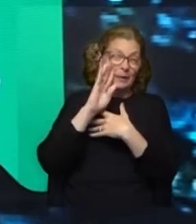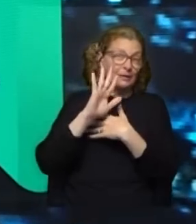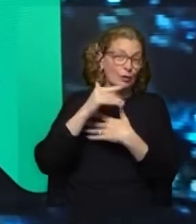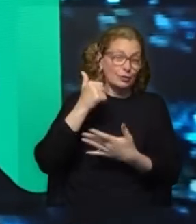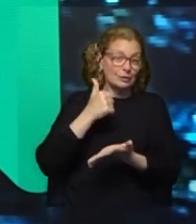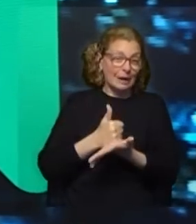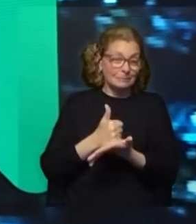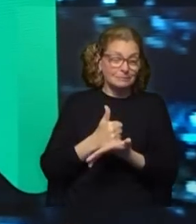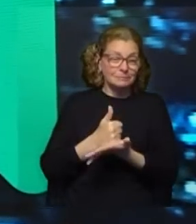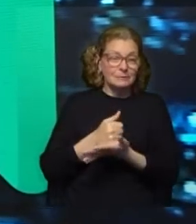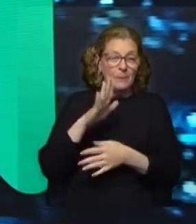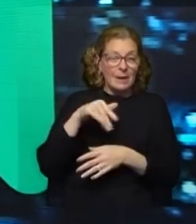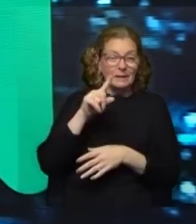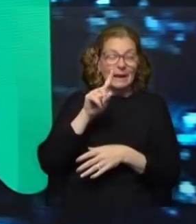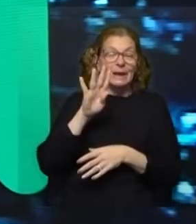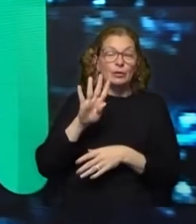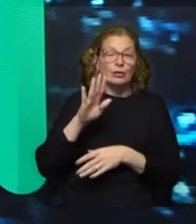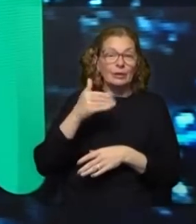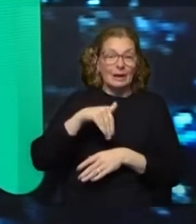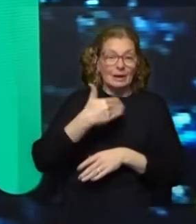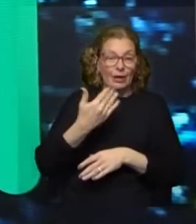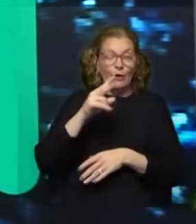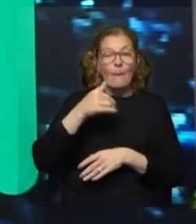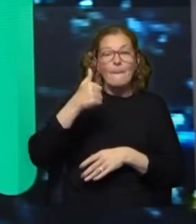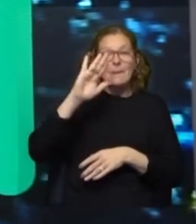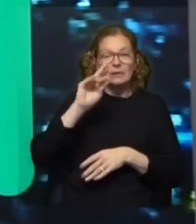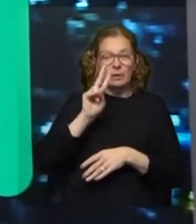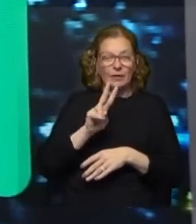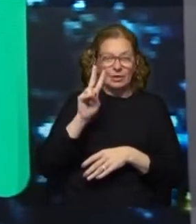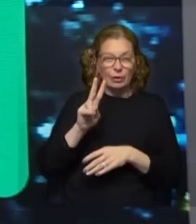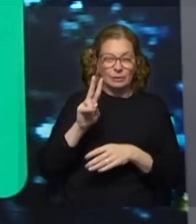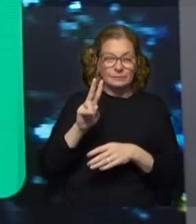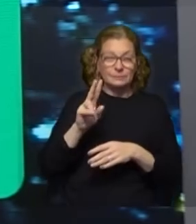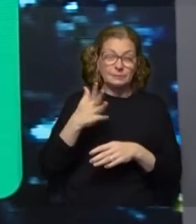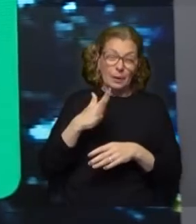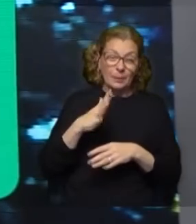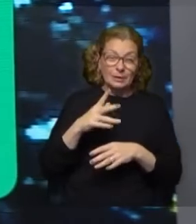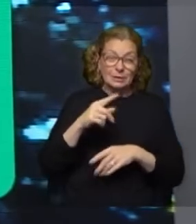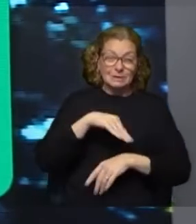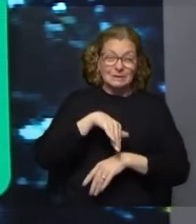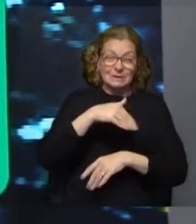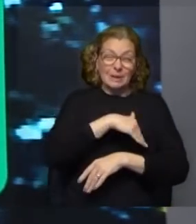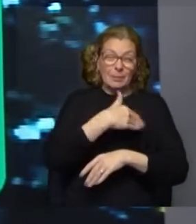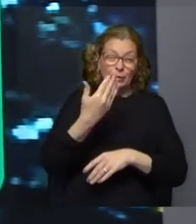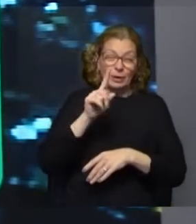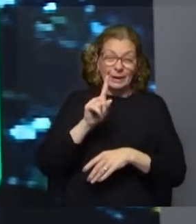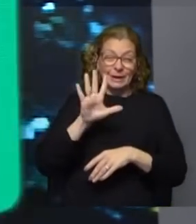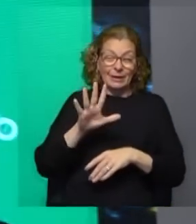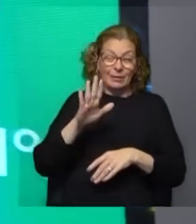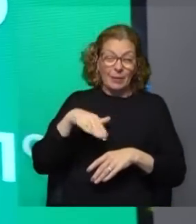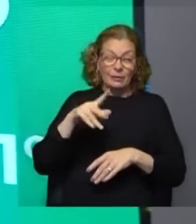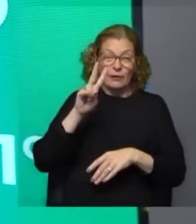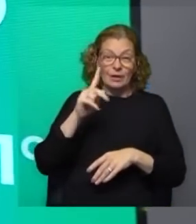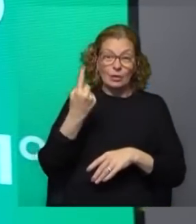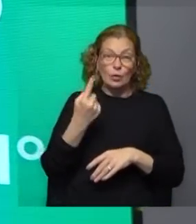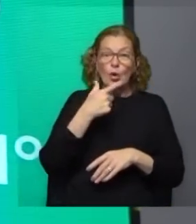en capital y cercanías mínima prevista 14 grados máxima 22 y se mantienen más o menos las temperaturas en 15 la mínima 21 la máxima